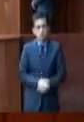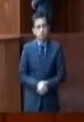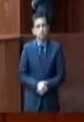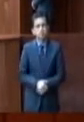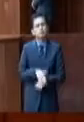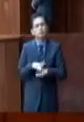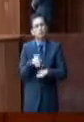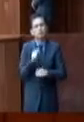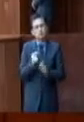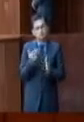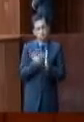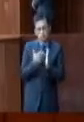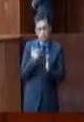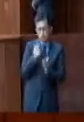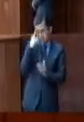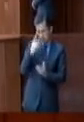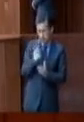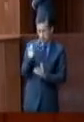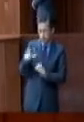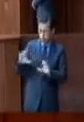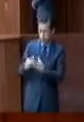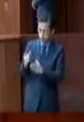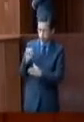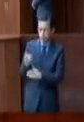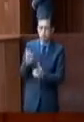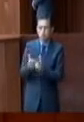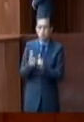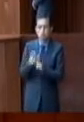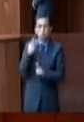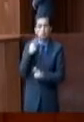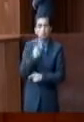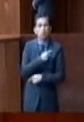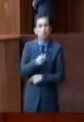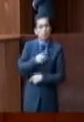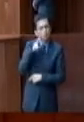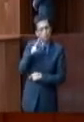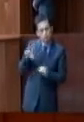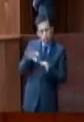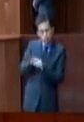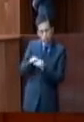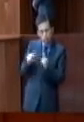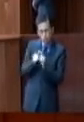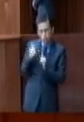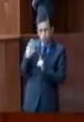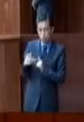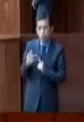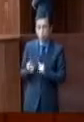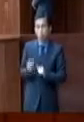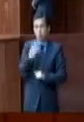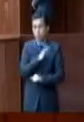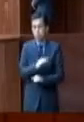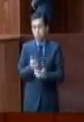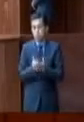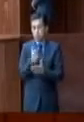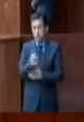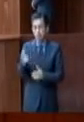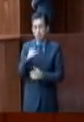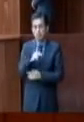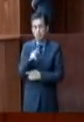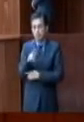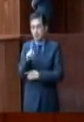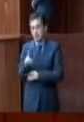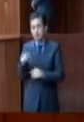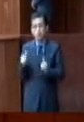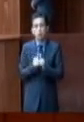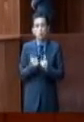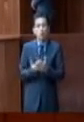individualización de la sanción debe considerarse la capacidad económica del partido de la revolución democrática conforme a su financiamiento público